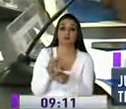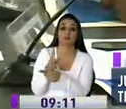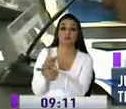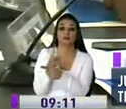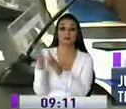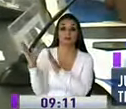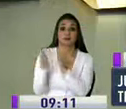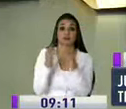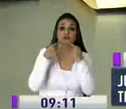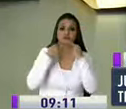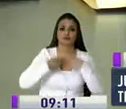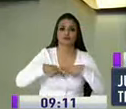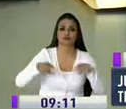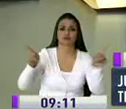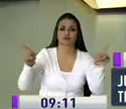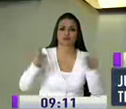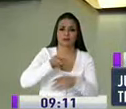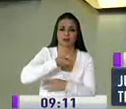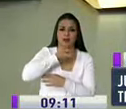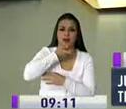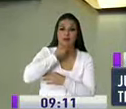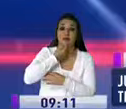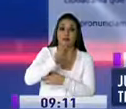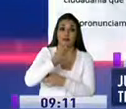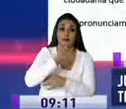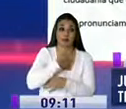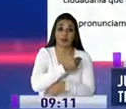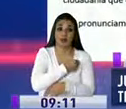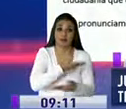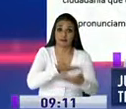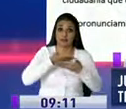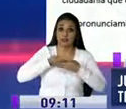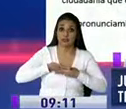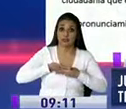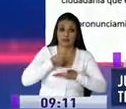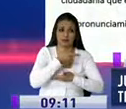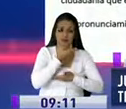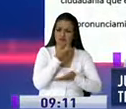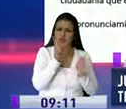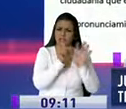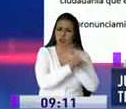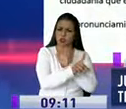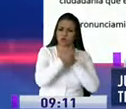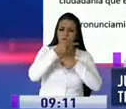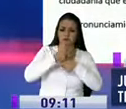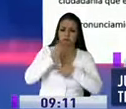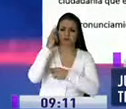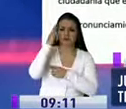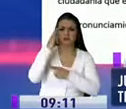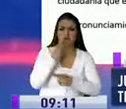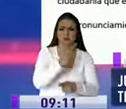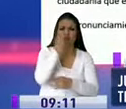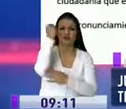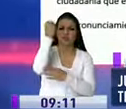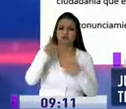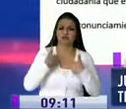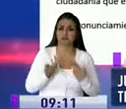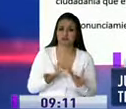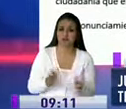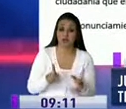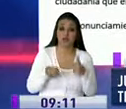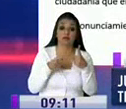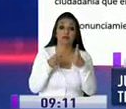mediante comunicado de prensa, indicaba no haber sido notificado sobre las medidas cautelares. También señaló que es importante recordar